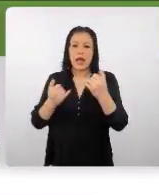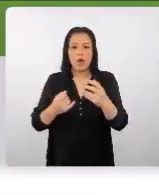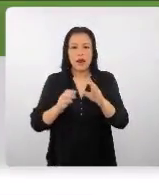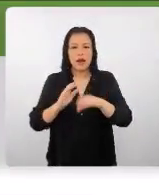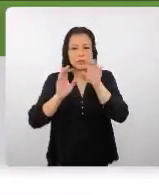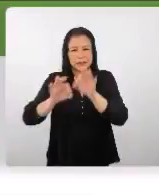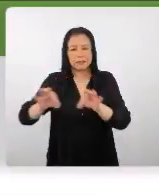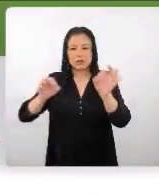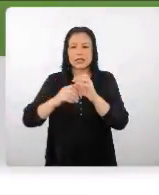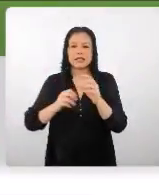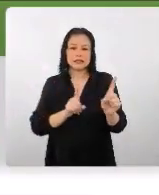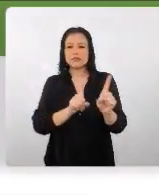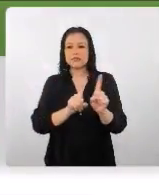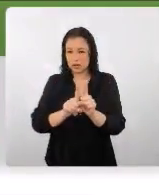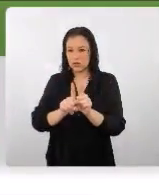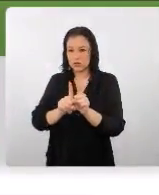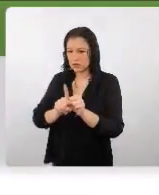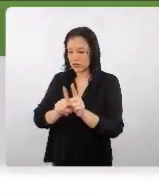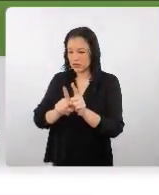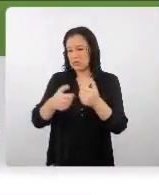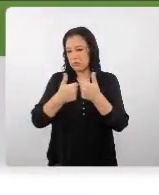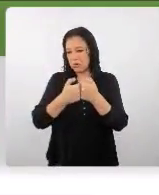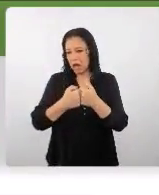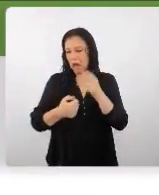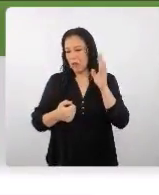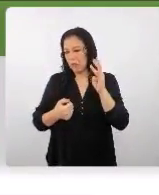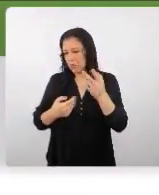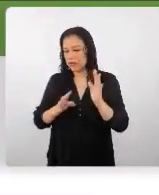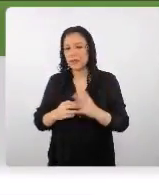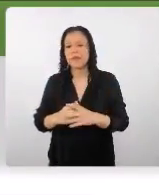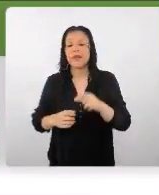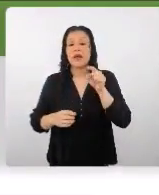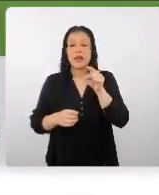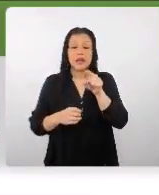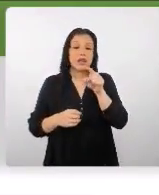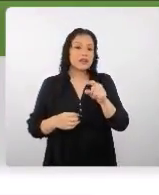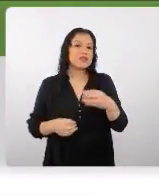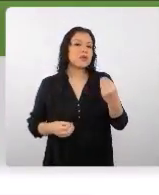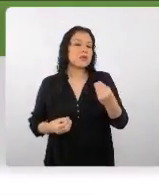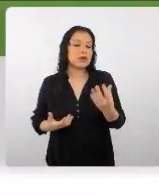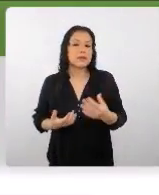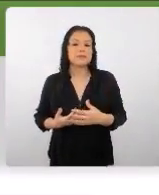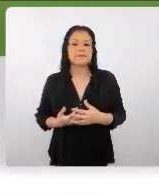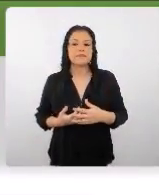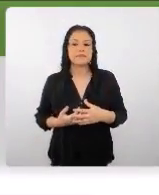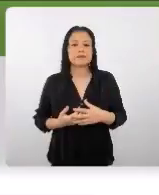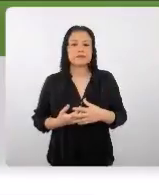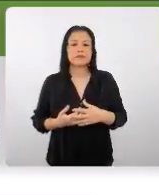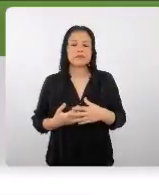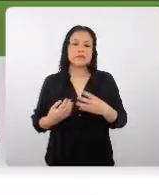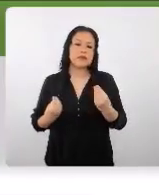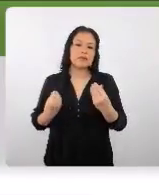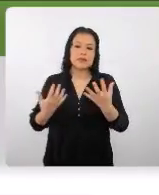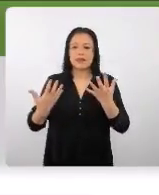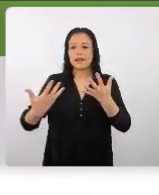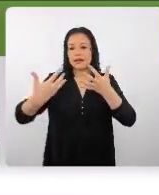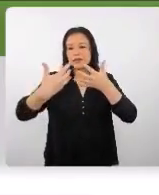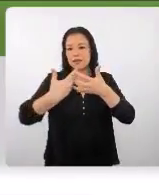pareja y esto en gran medida vemos porque tiene que ver con